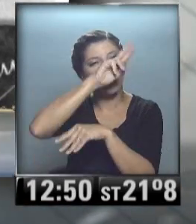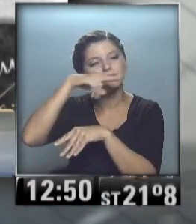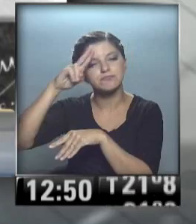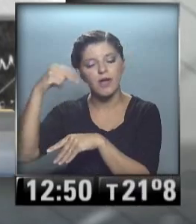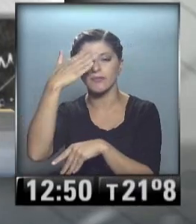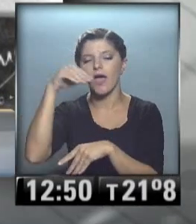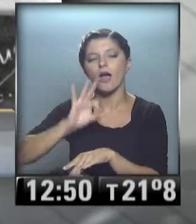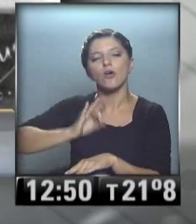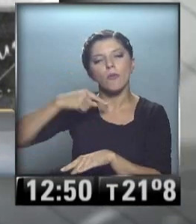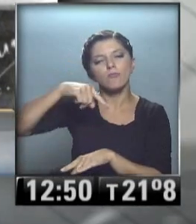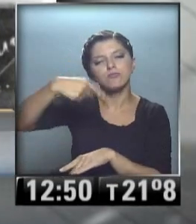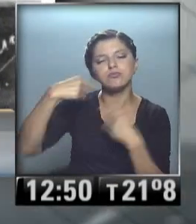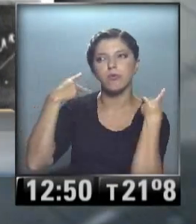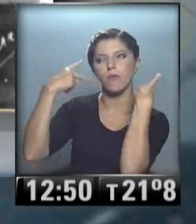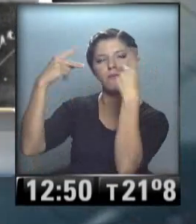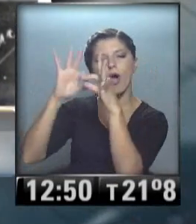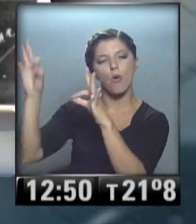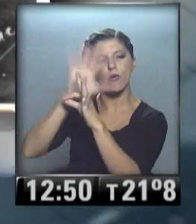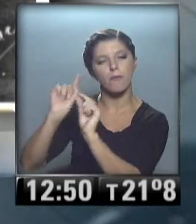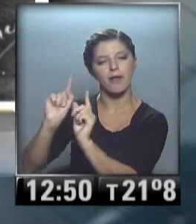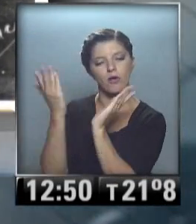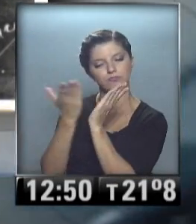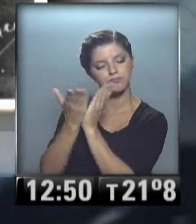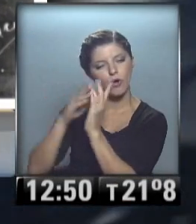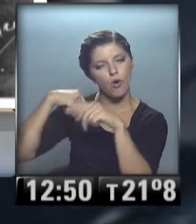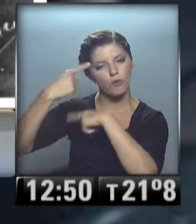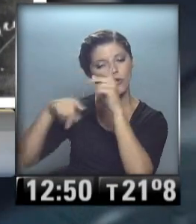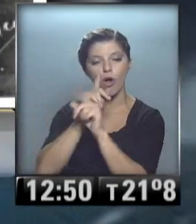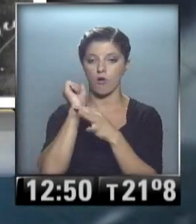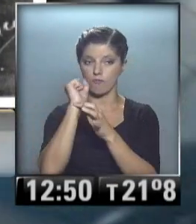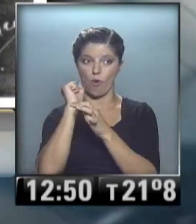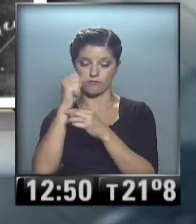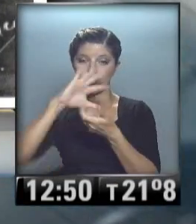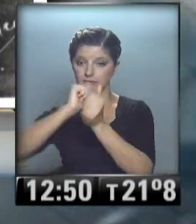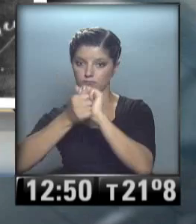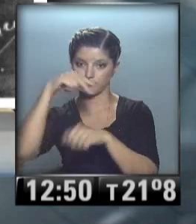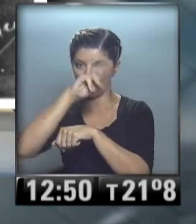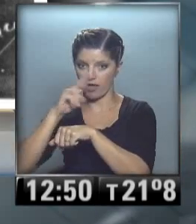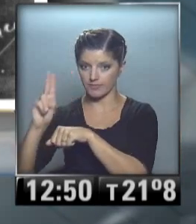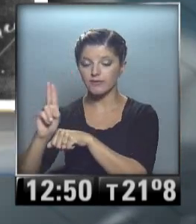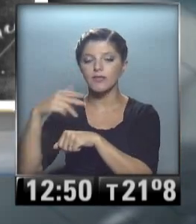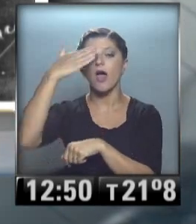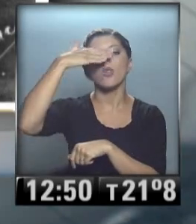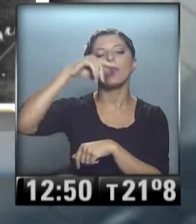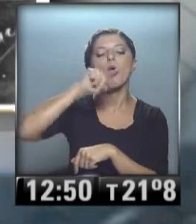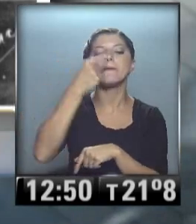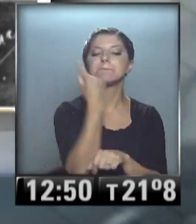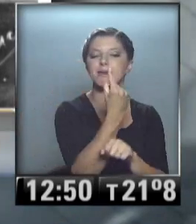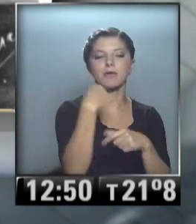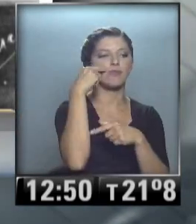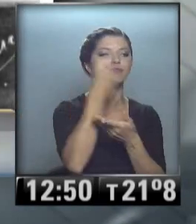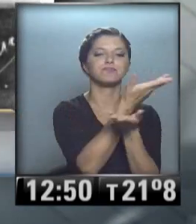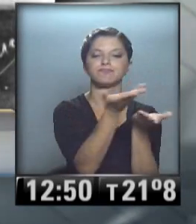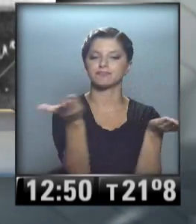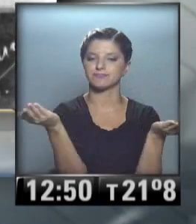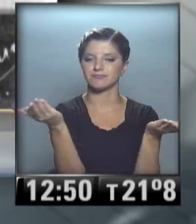después viajó a Europa para completar su formación con importantes artistas plásticos. Al poco tiempo realizó su primera exposición.